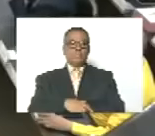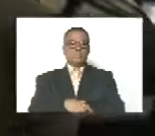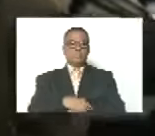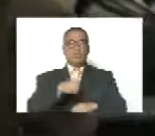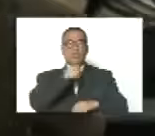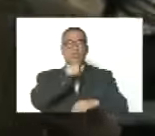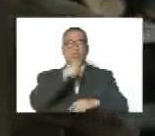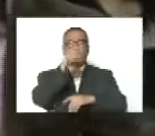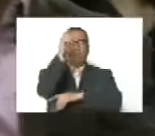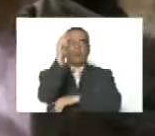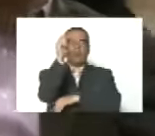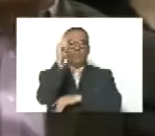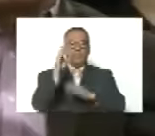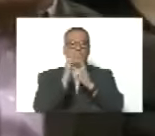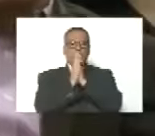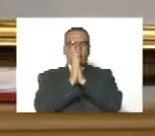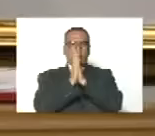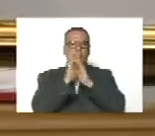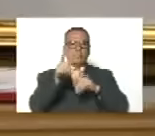Micrófono para el diputado, por favor.